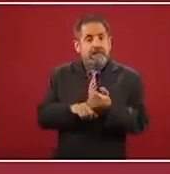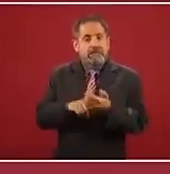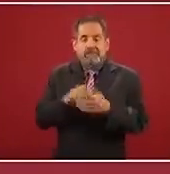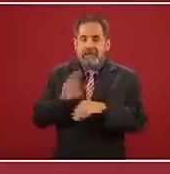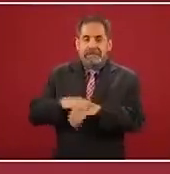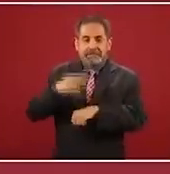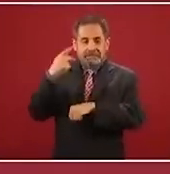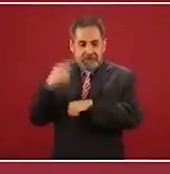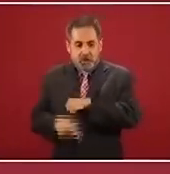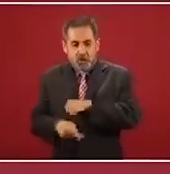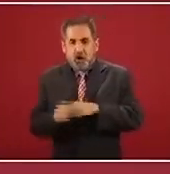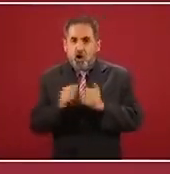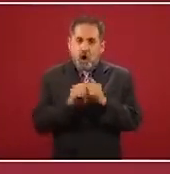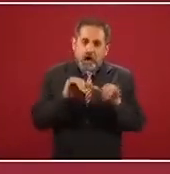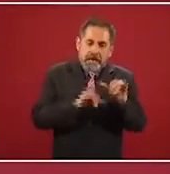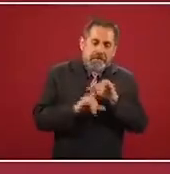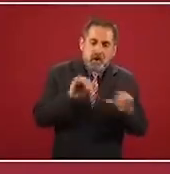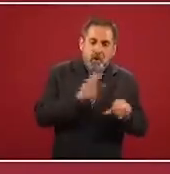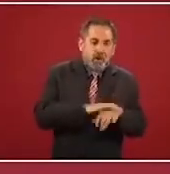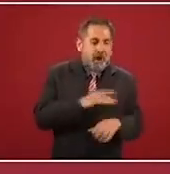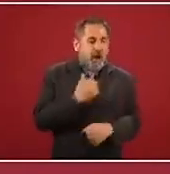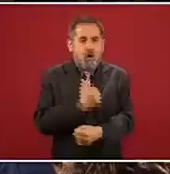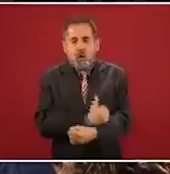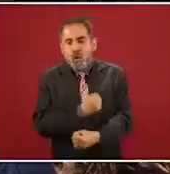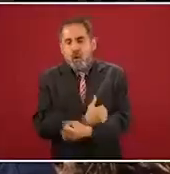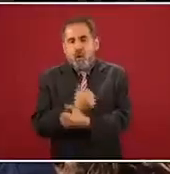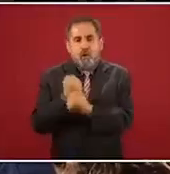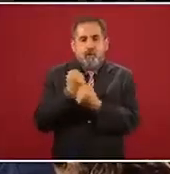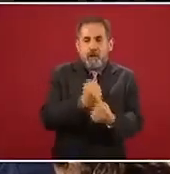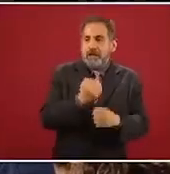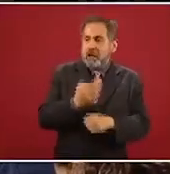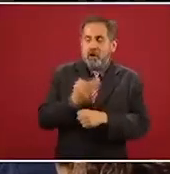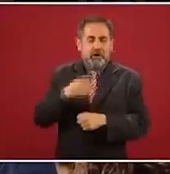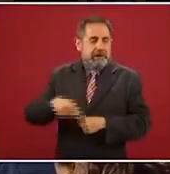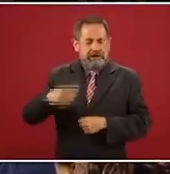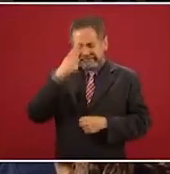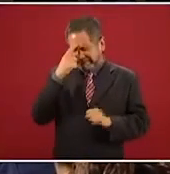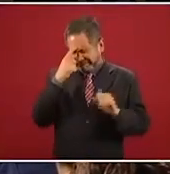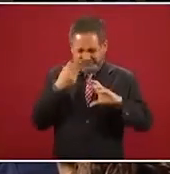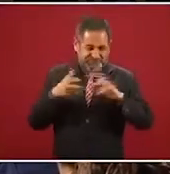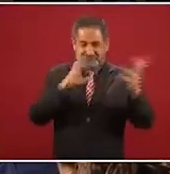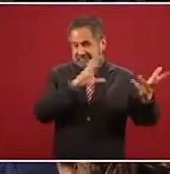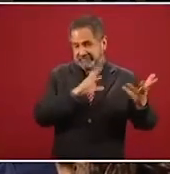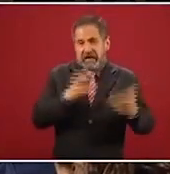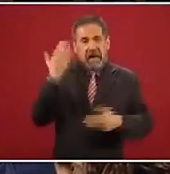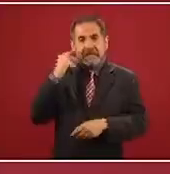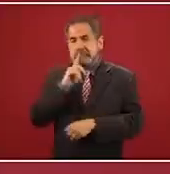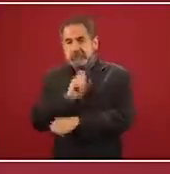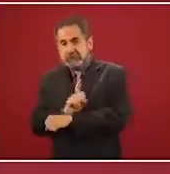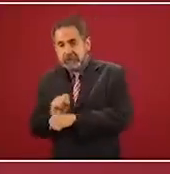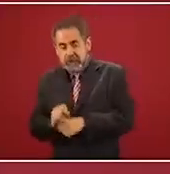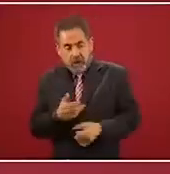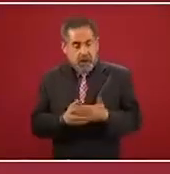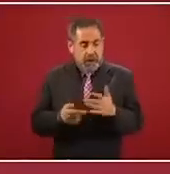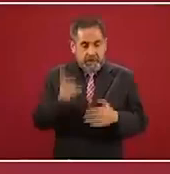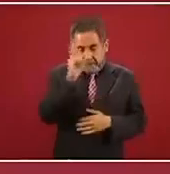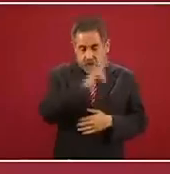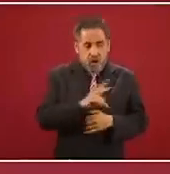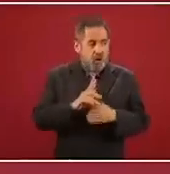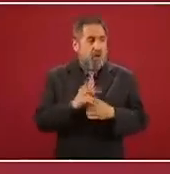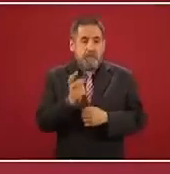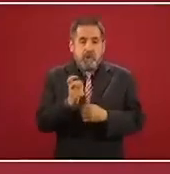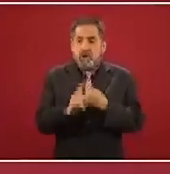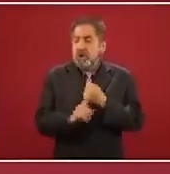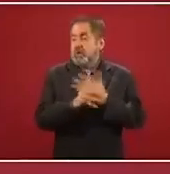impacto, que hoy están teniendo un efecto muy devastador sobre todos los ámbitos de la vida: la seguridad pública, la